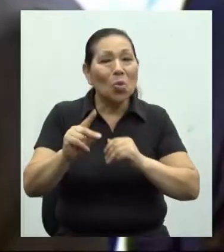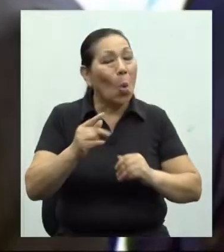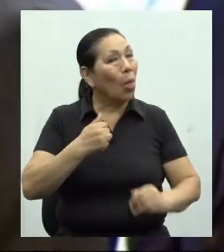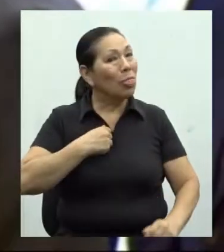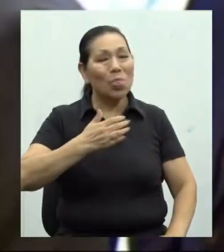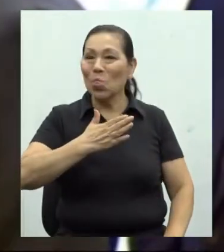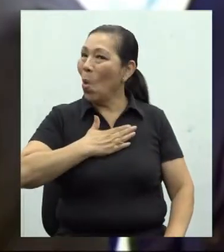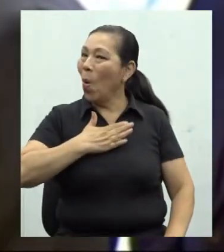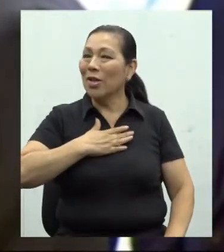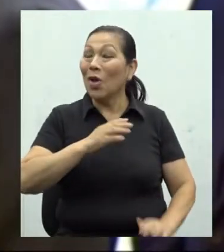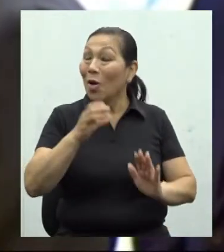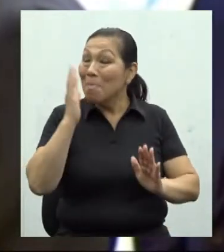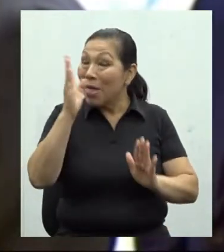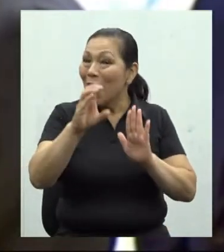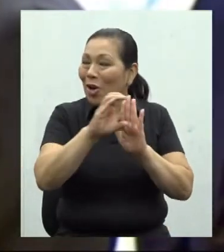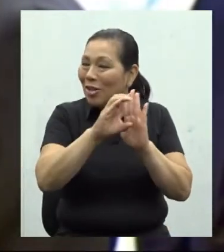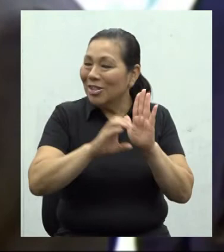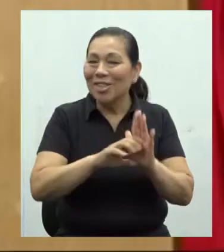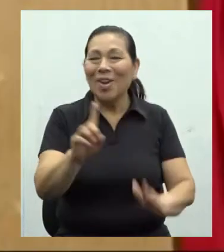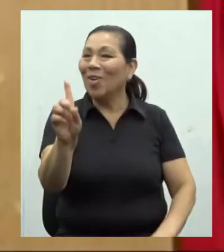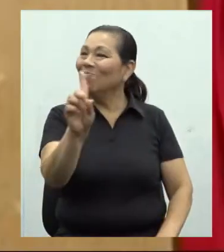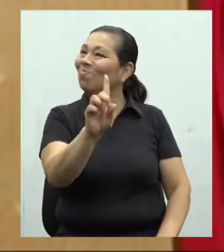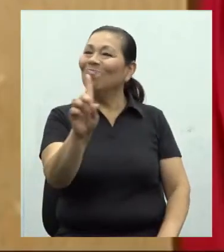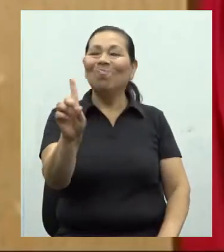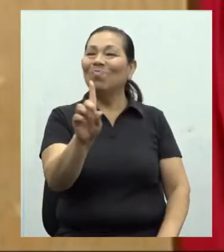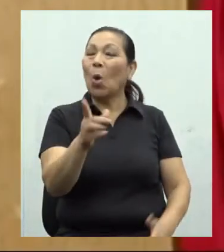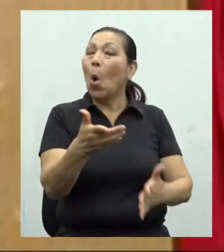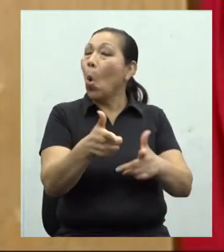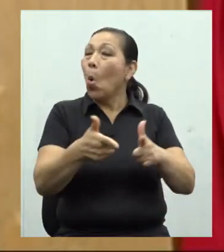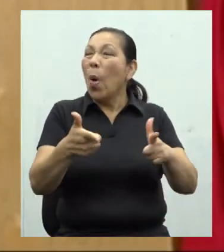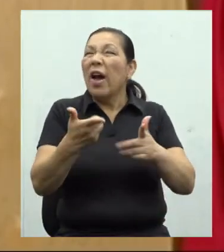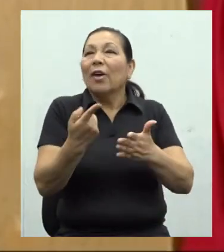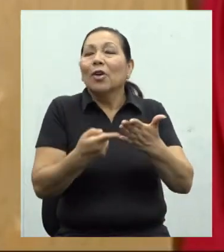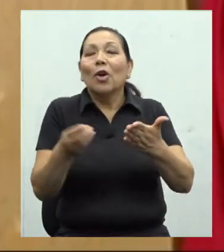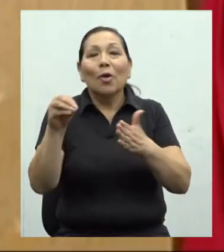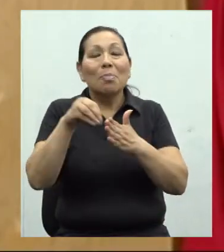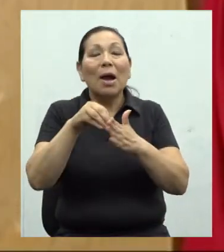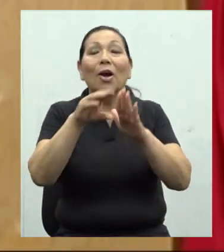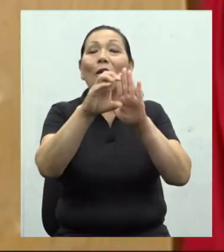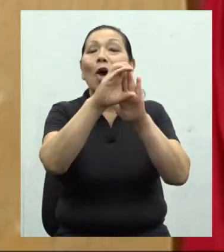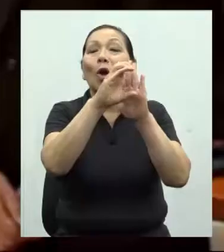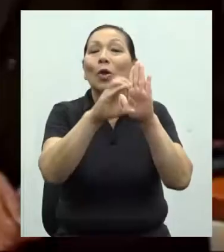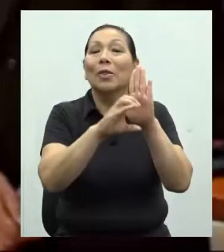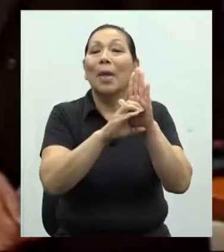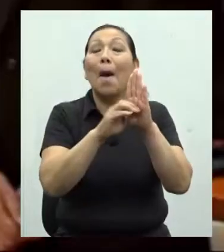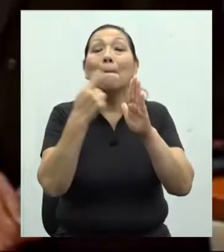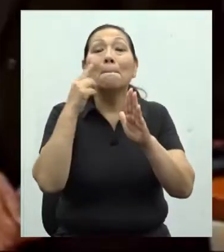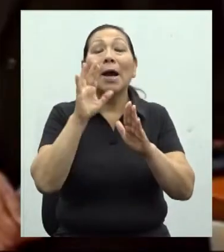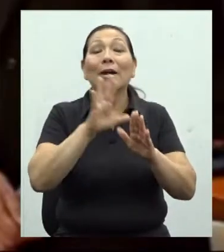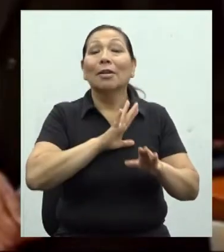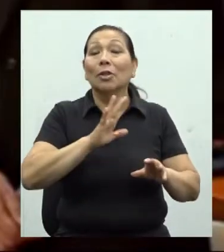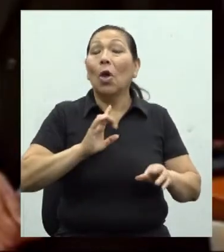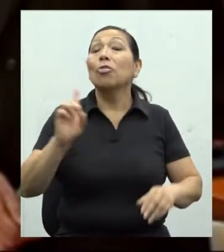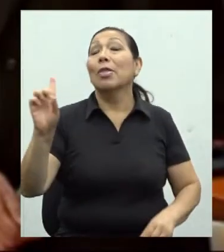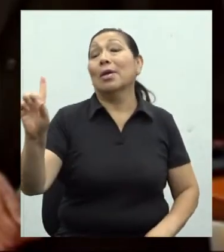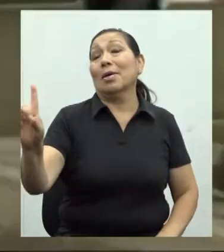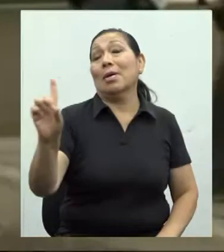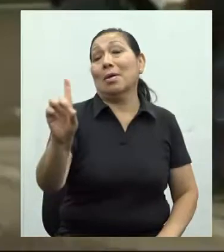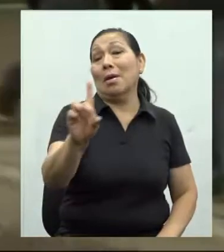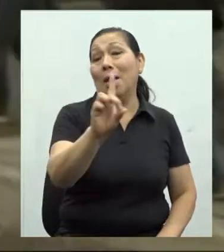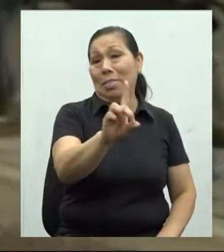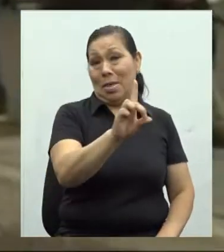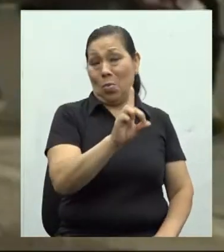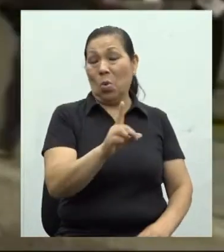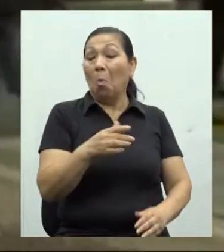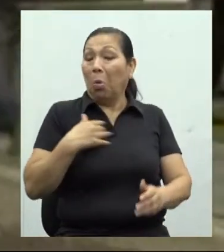dueños de la Constitución. Por lo tanto, no hay espacio bajo la Constitución para que los estados individuales